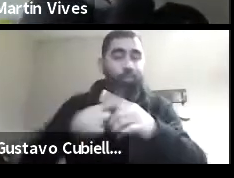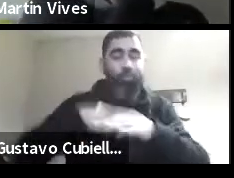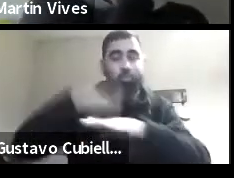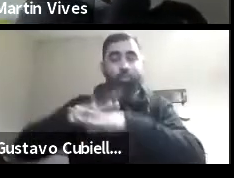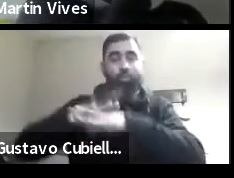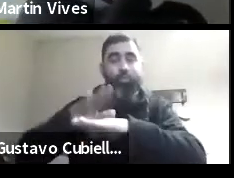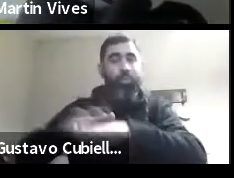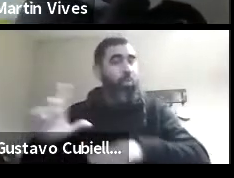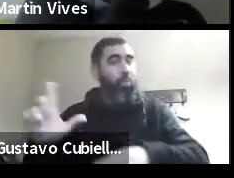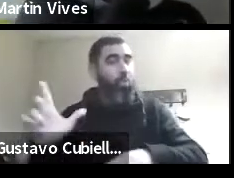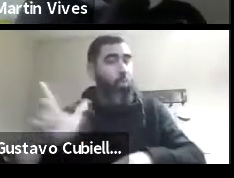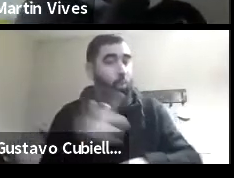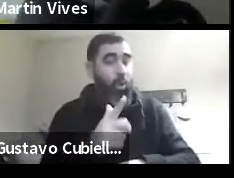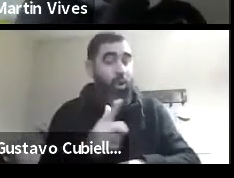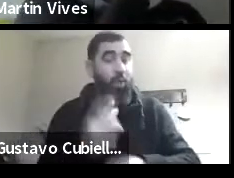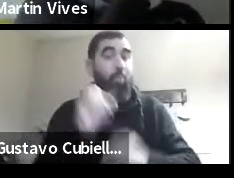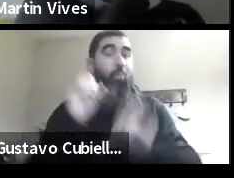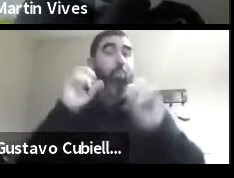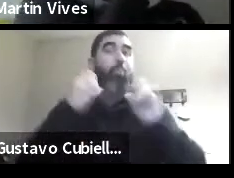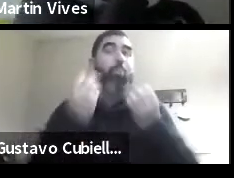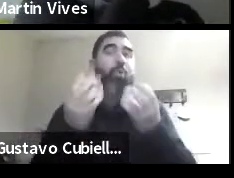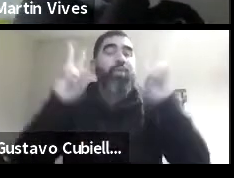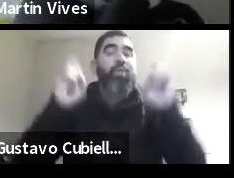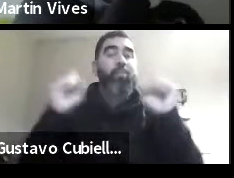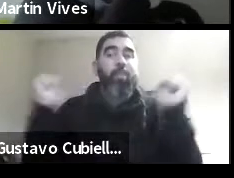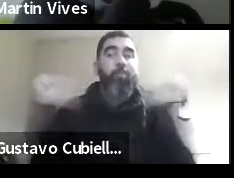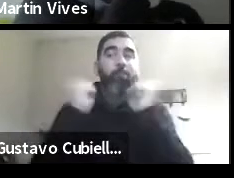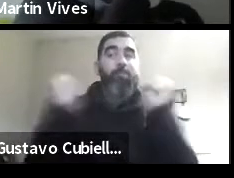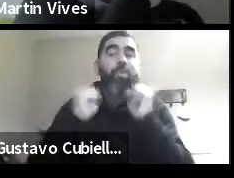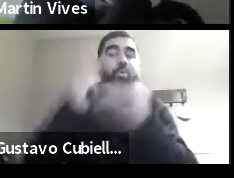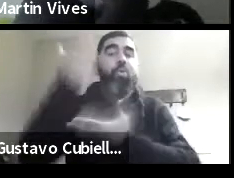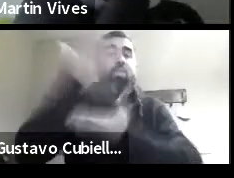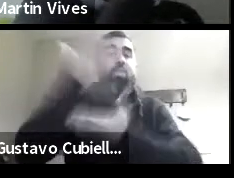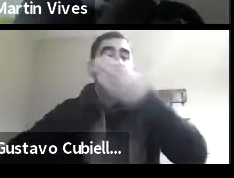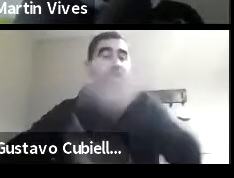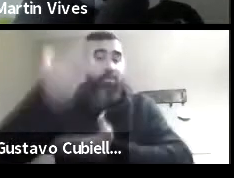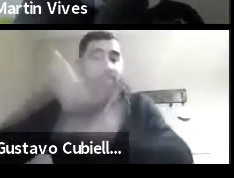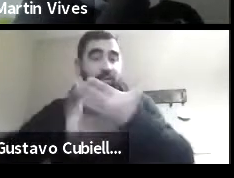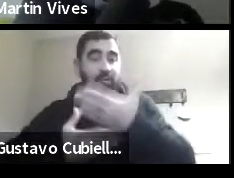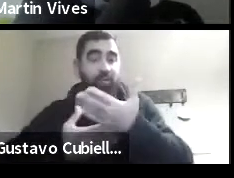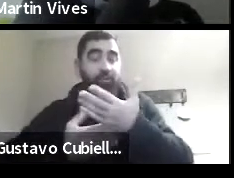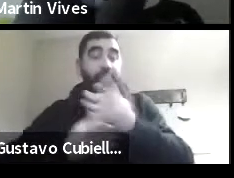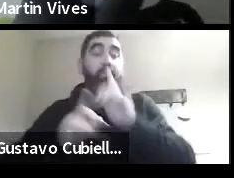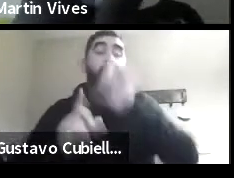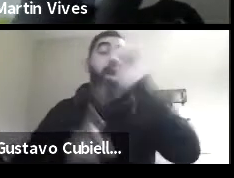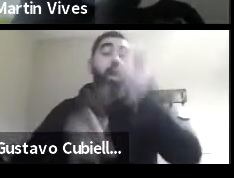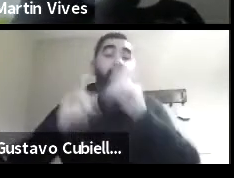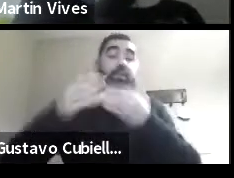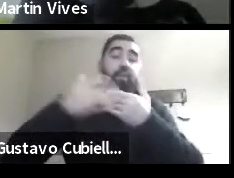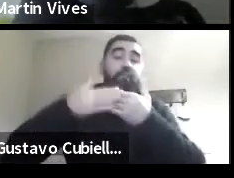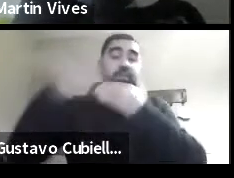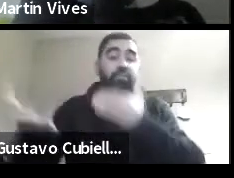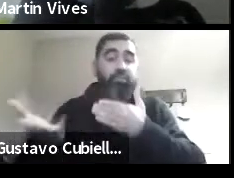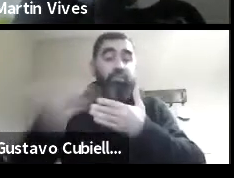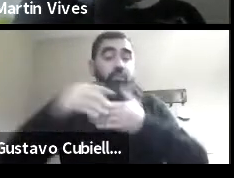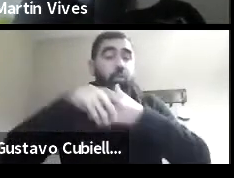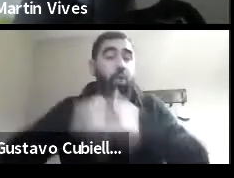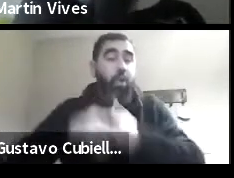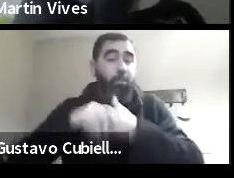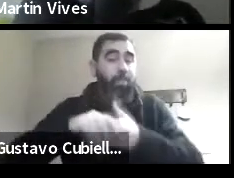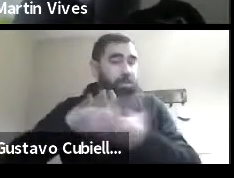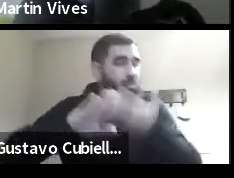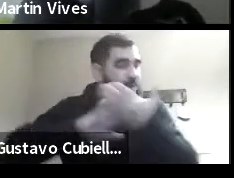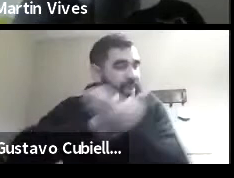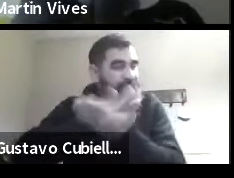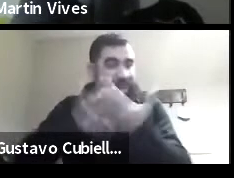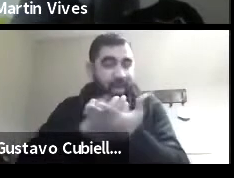por el tabú que implica la discapacidad, ¿no? El temor. A veces no hay vecinos, no hay amigos, muchas veces son los niños y niñas que no